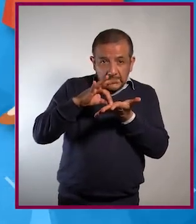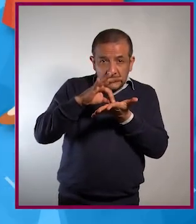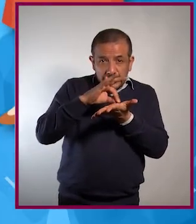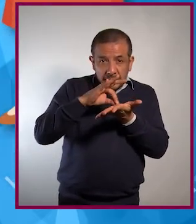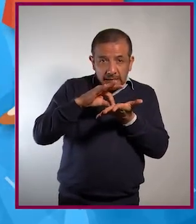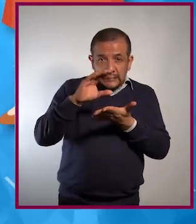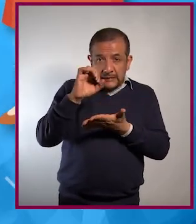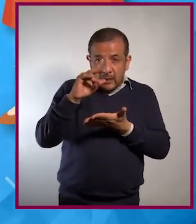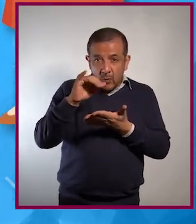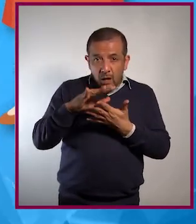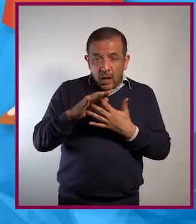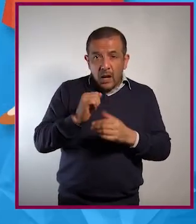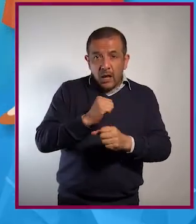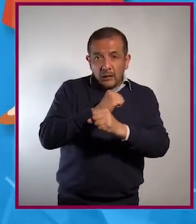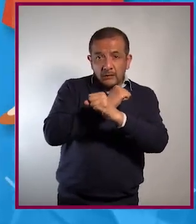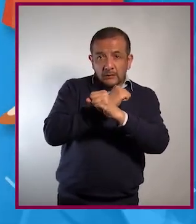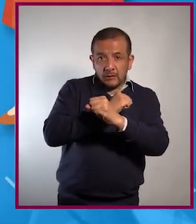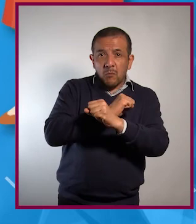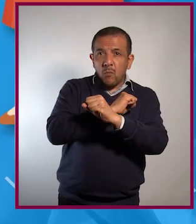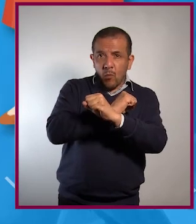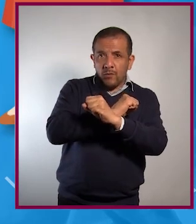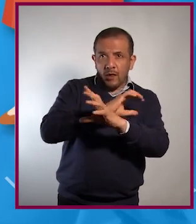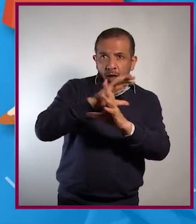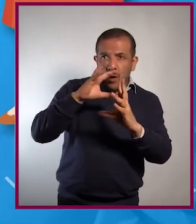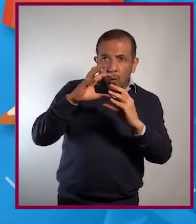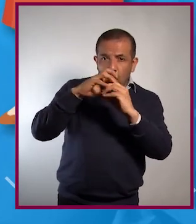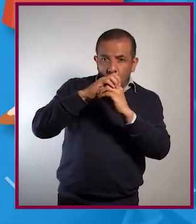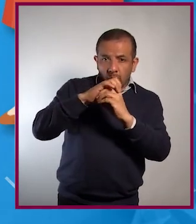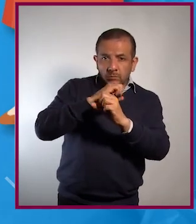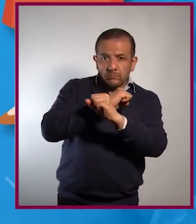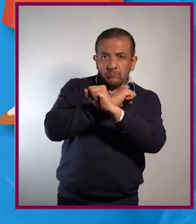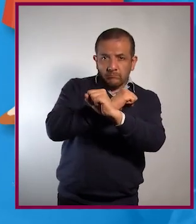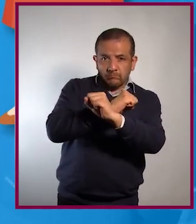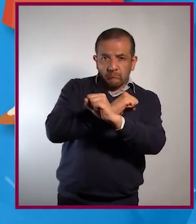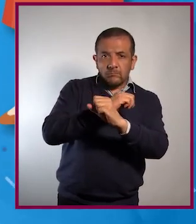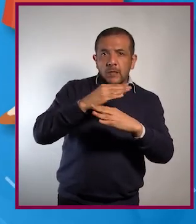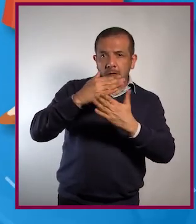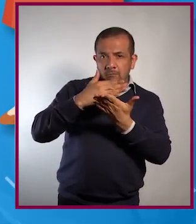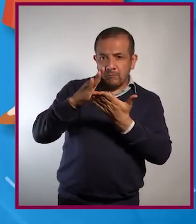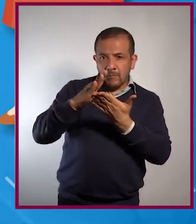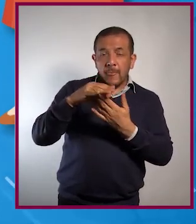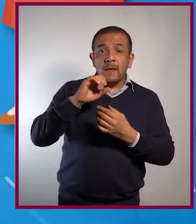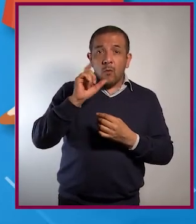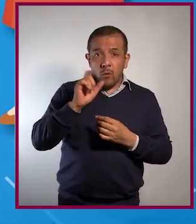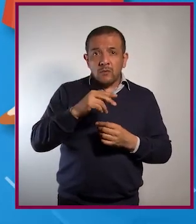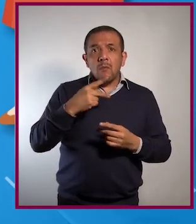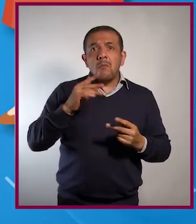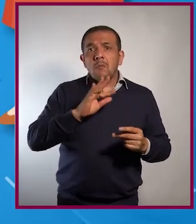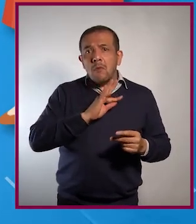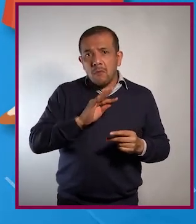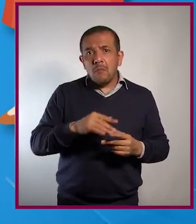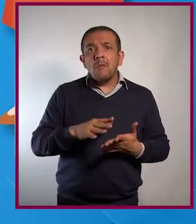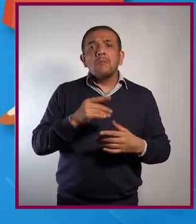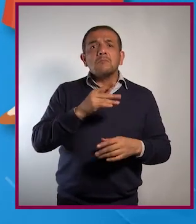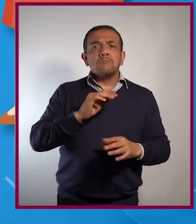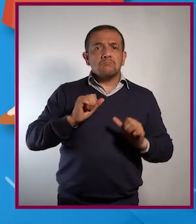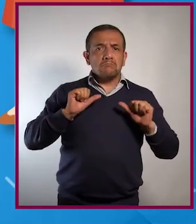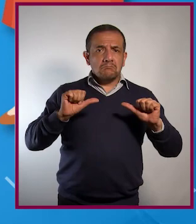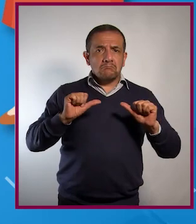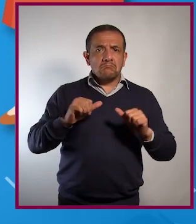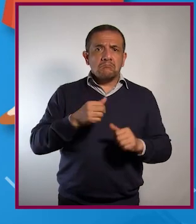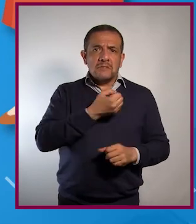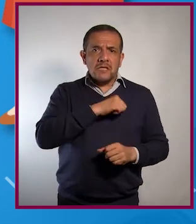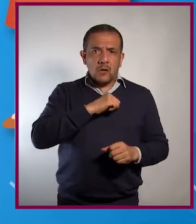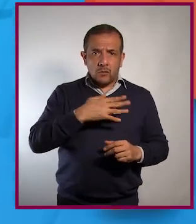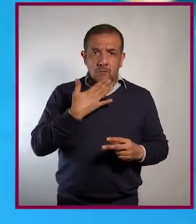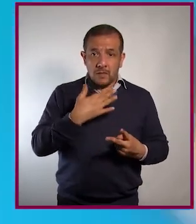las células de defensa en los pulmones logren eliminar la bacteria y, a pesar de haber estado en contacto, no